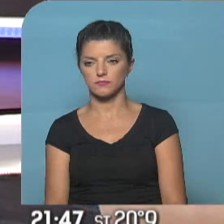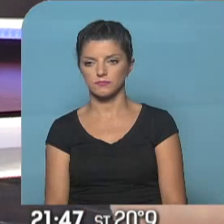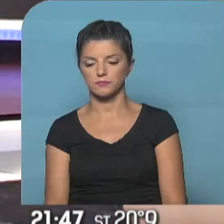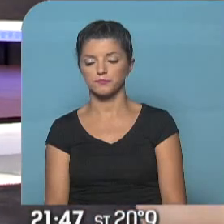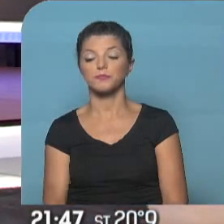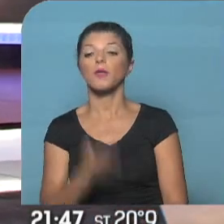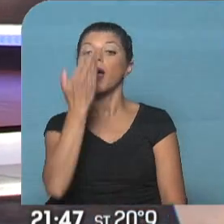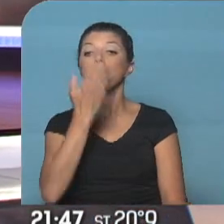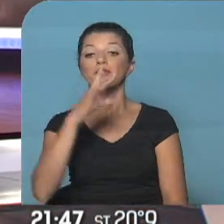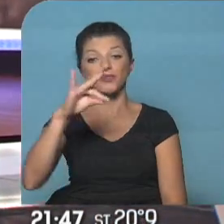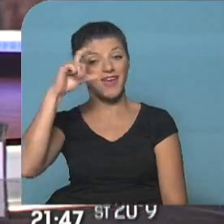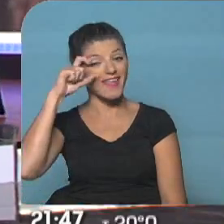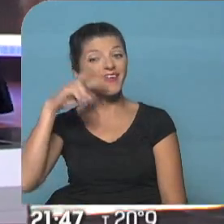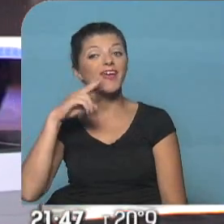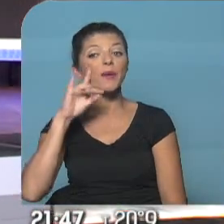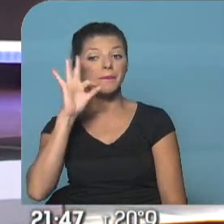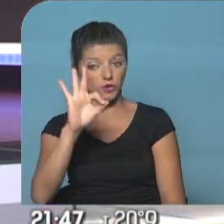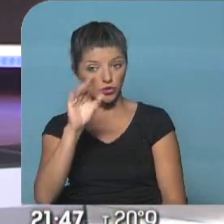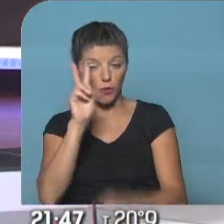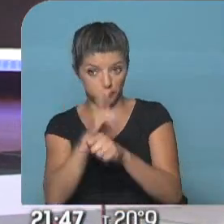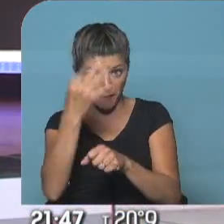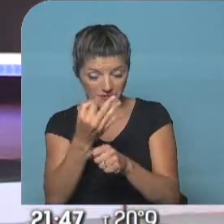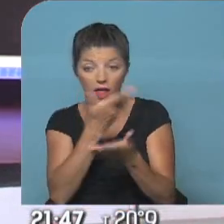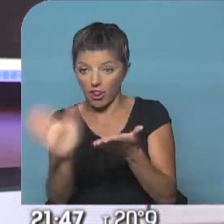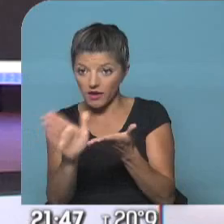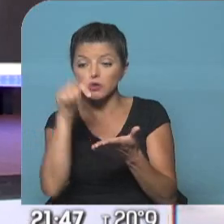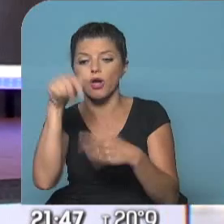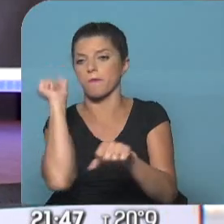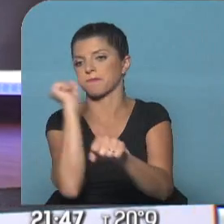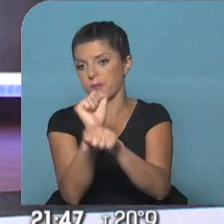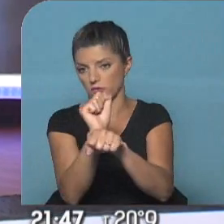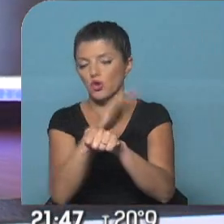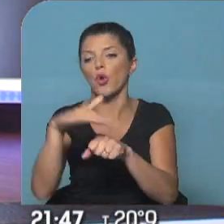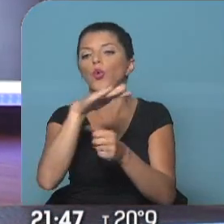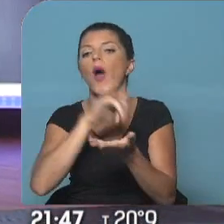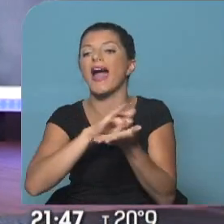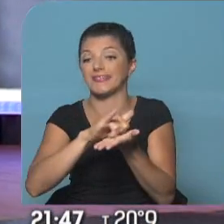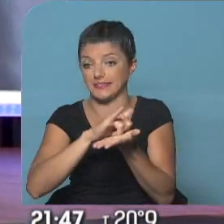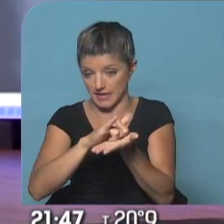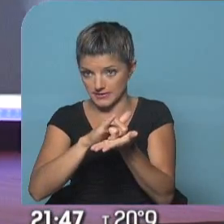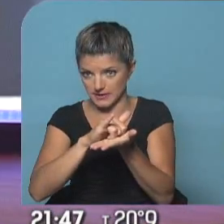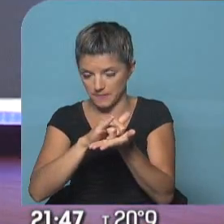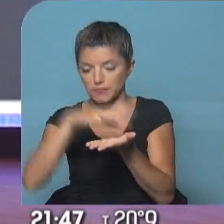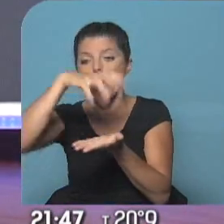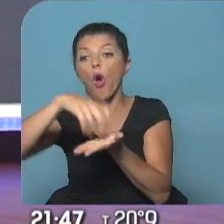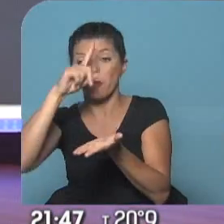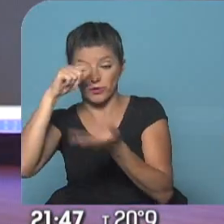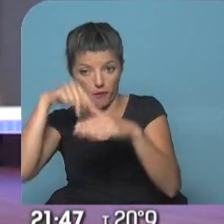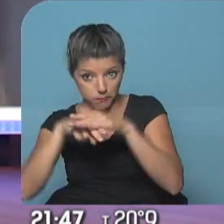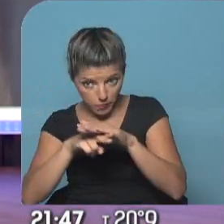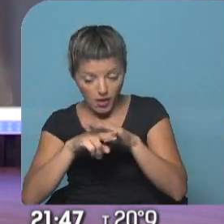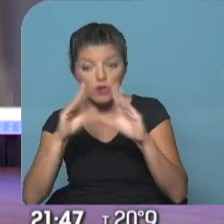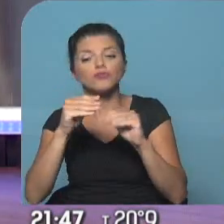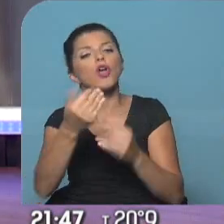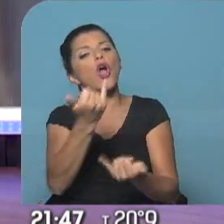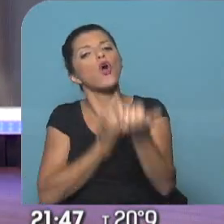Julio Devido, sin fueros y detenido. En este momento está en el penal de Ezeiza, concretamente en el hospital donde va a pasar la noche. Allí está Marta Perín. Marta, contanos